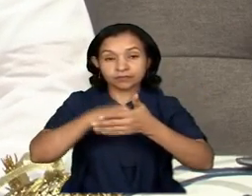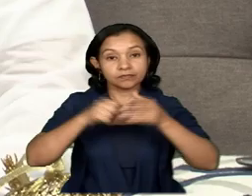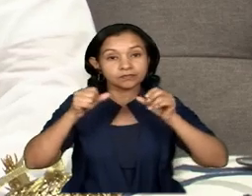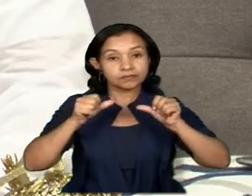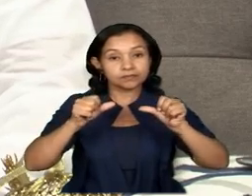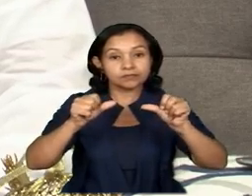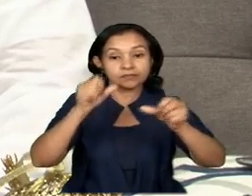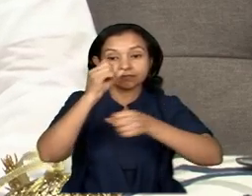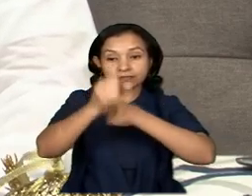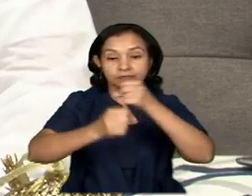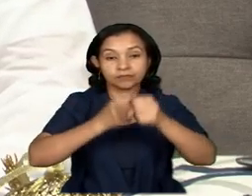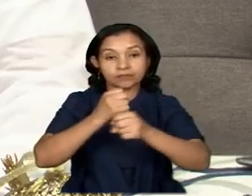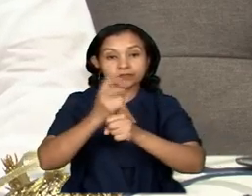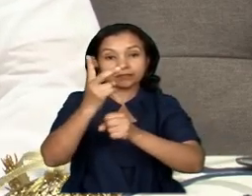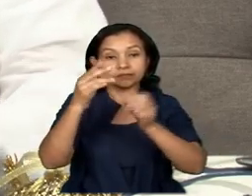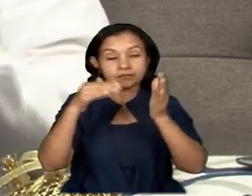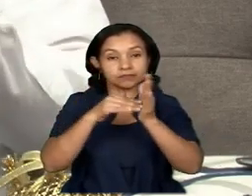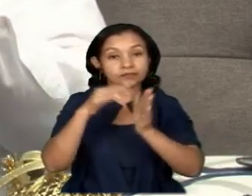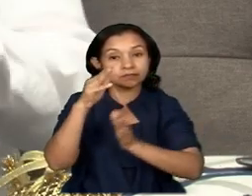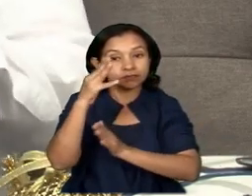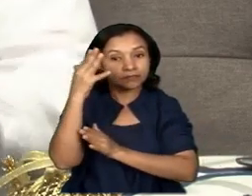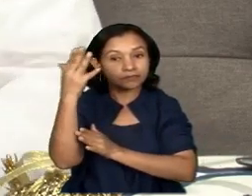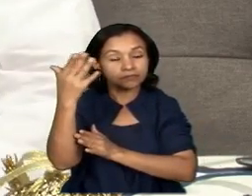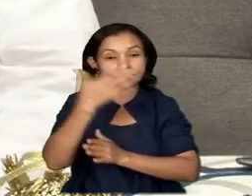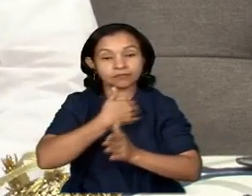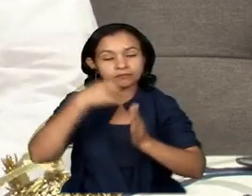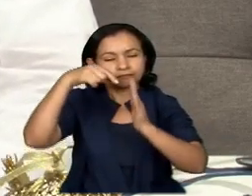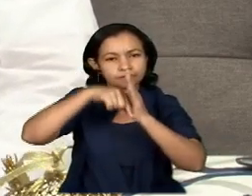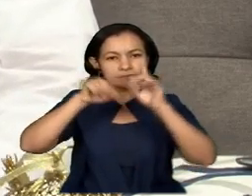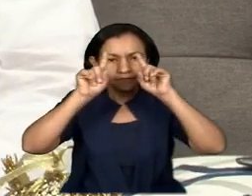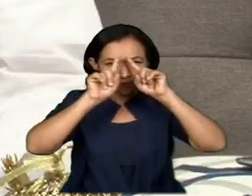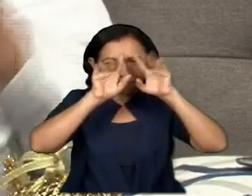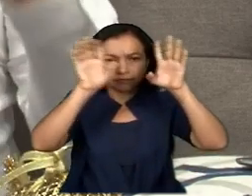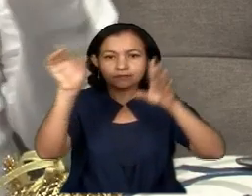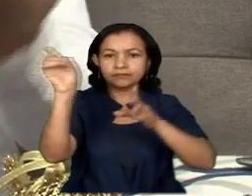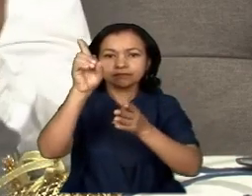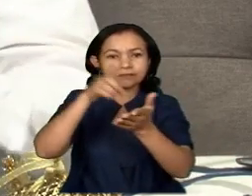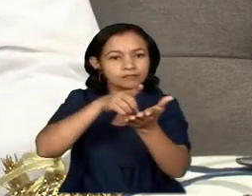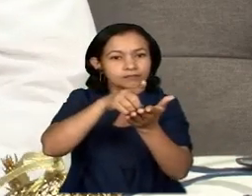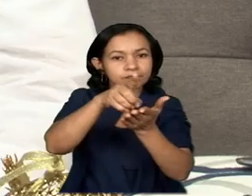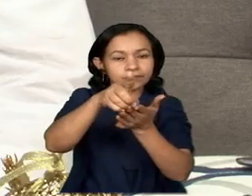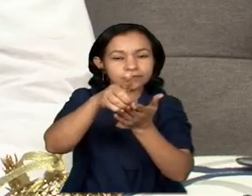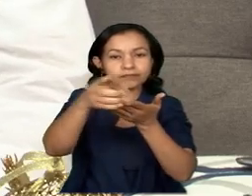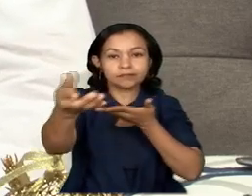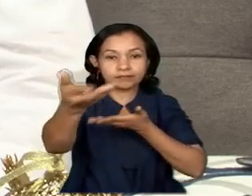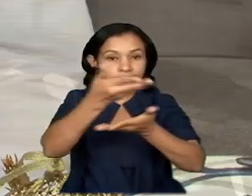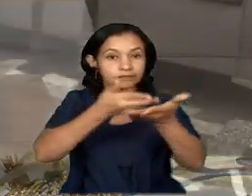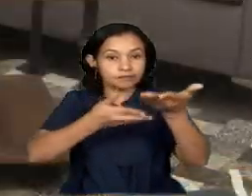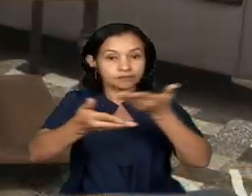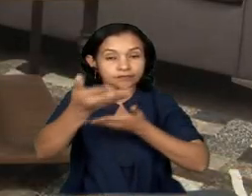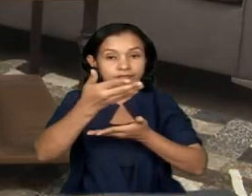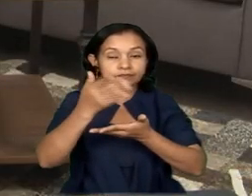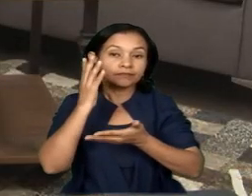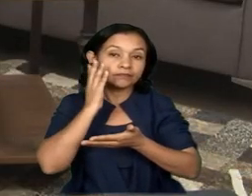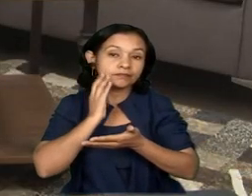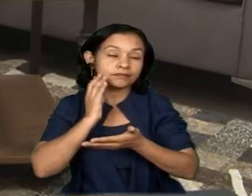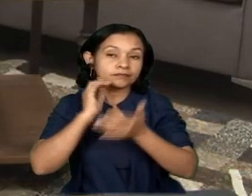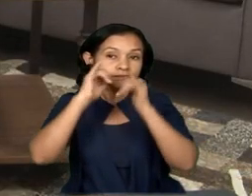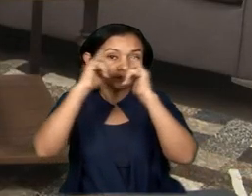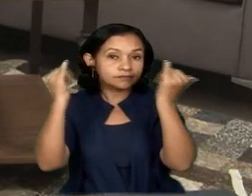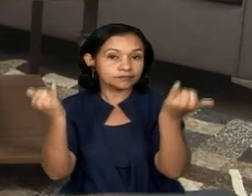para el próximo año tenemos que profundizar. Tenemos claridad hacia dónde queremos ir, estamos en intercambio con experiencias